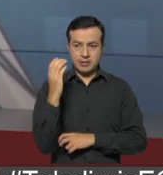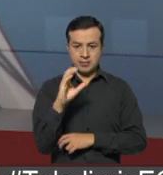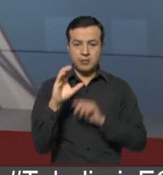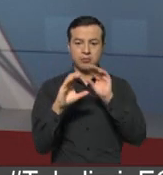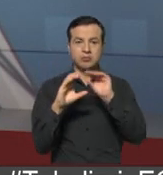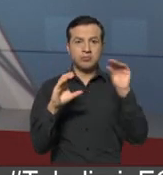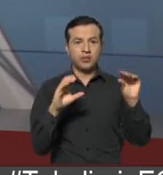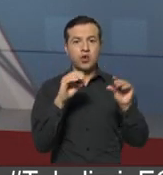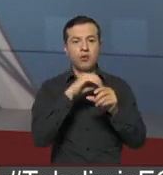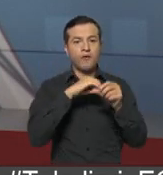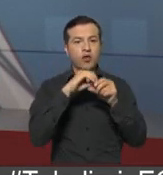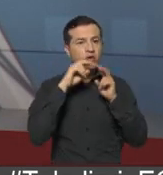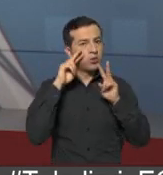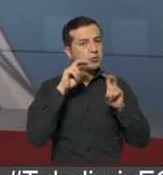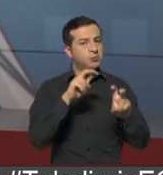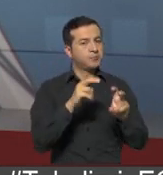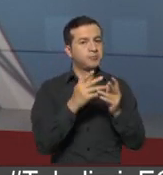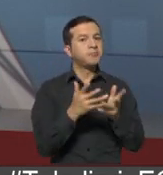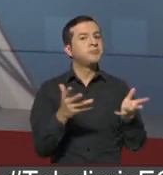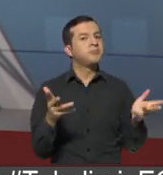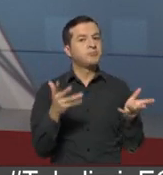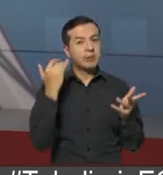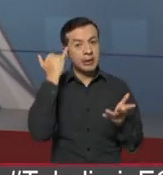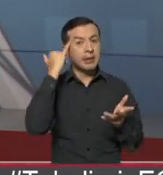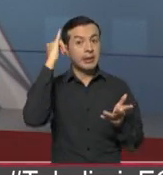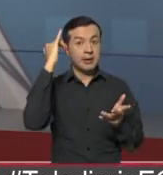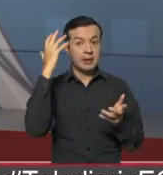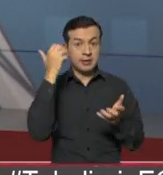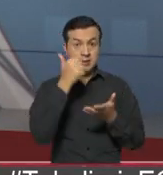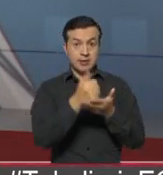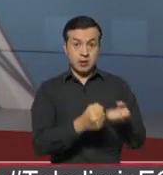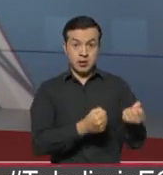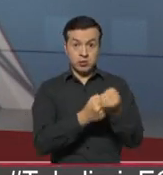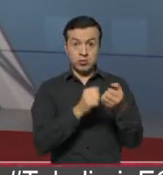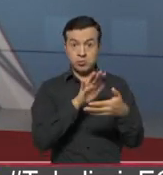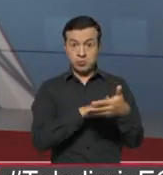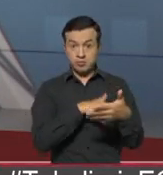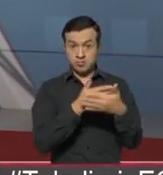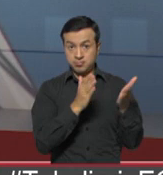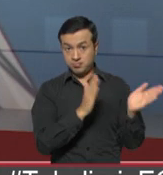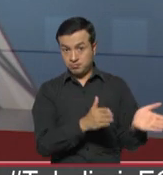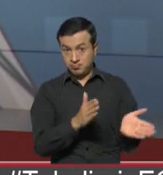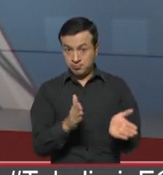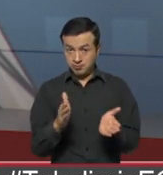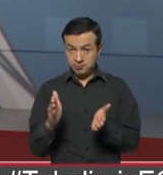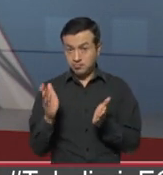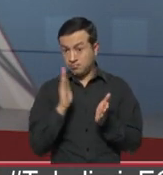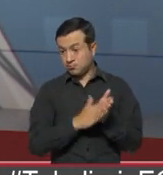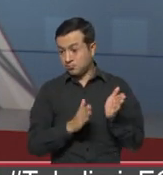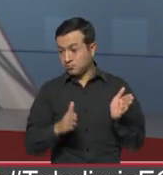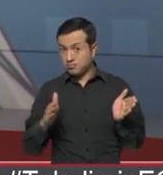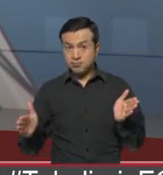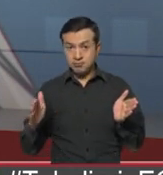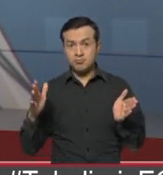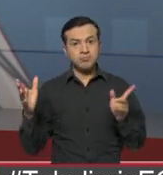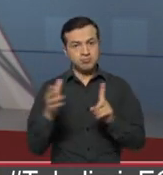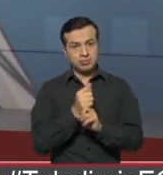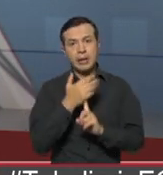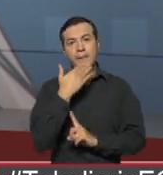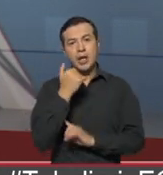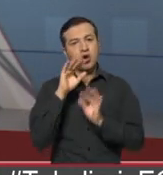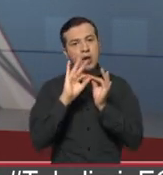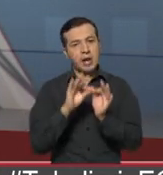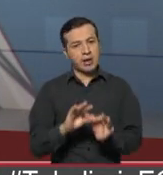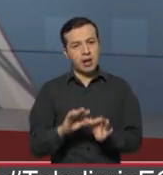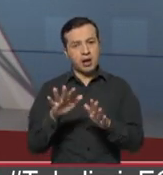a un fondo de investigación. Esta iniciativa permitirá una programación a corto, mediano y largo plazo que realmente logre mejorar el sistema